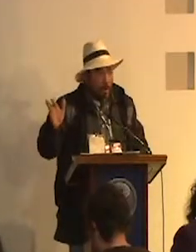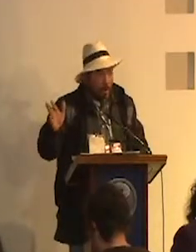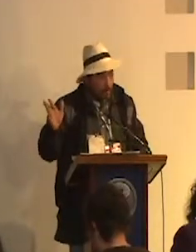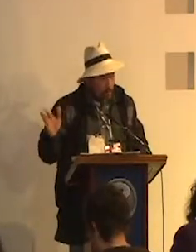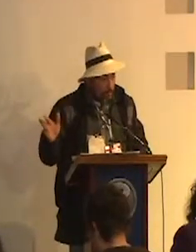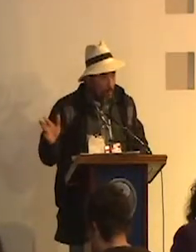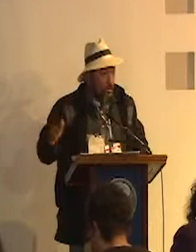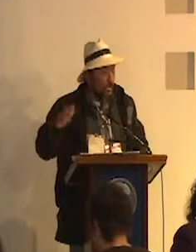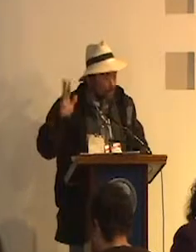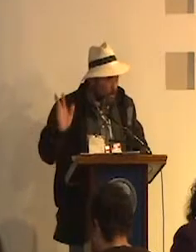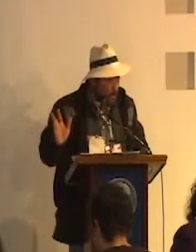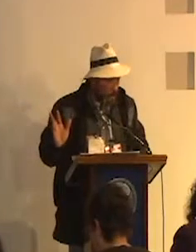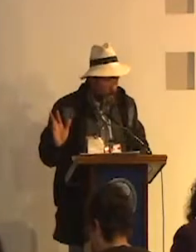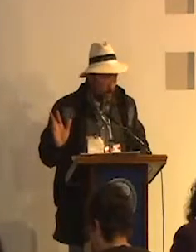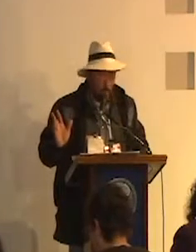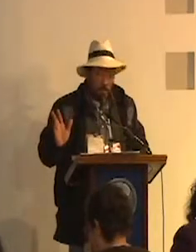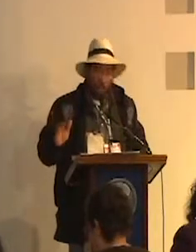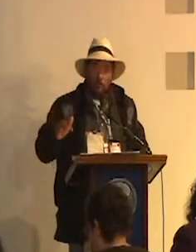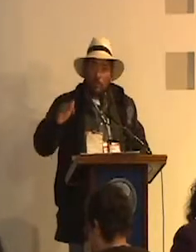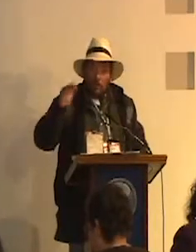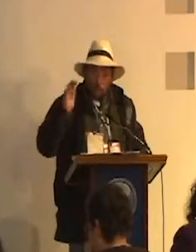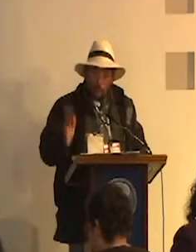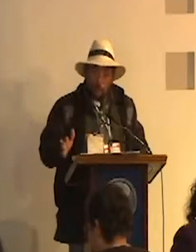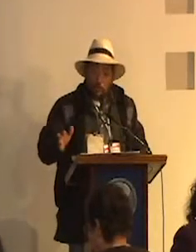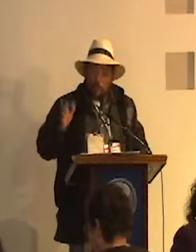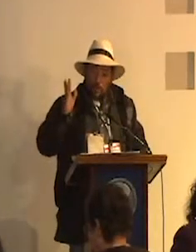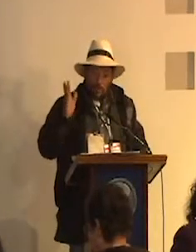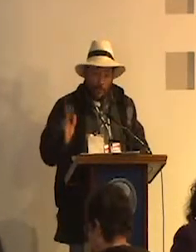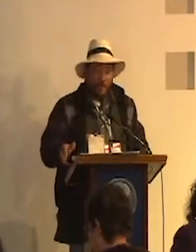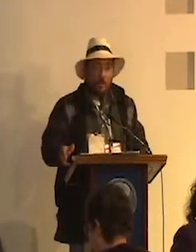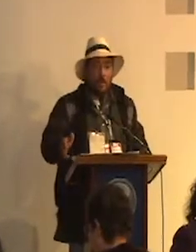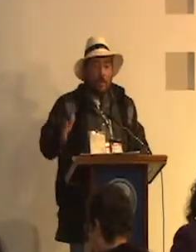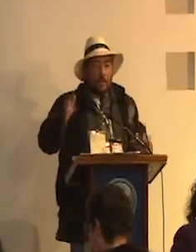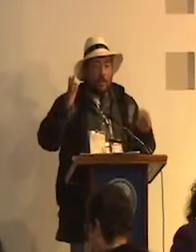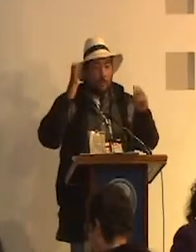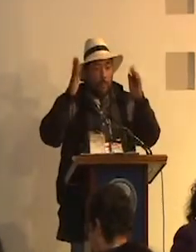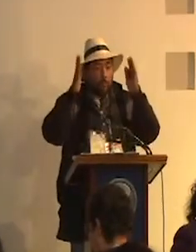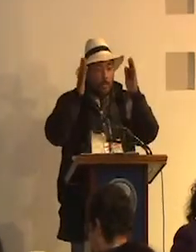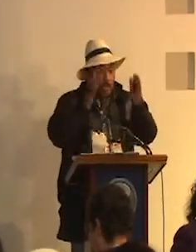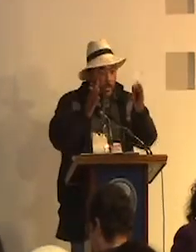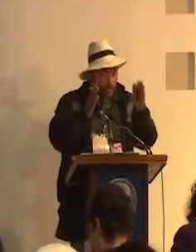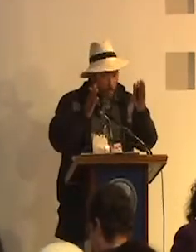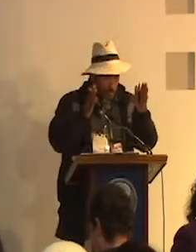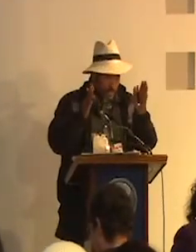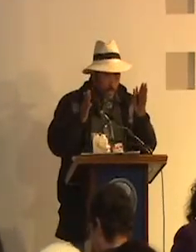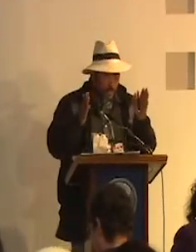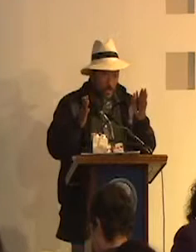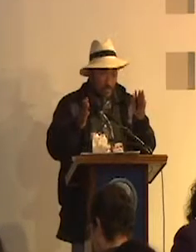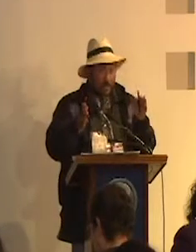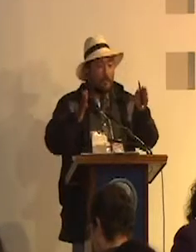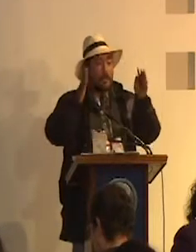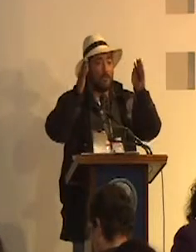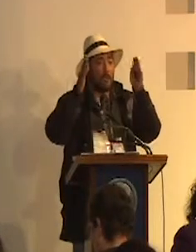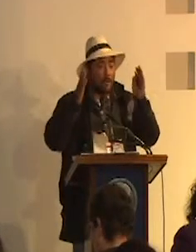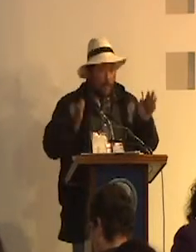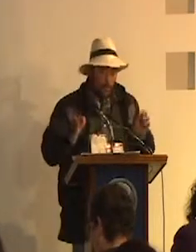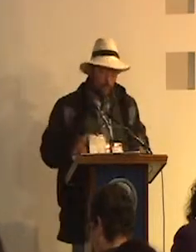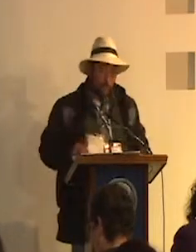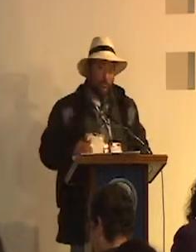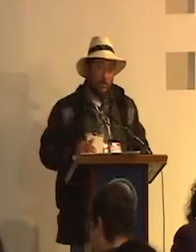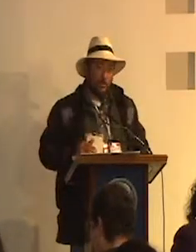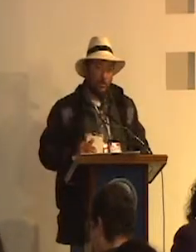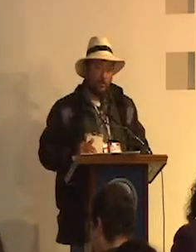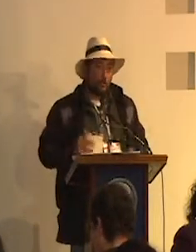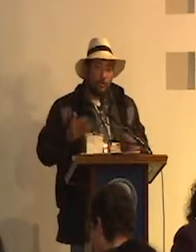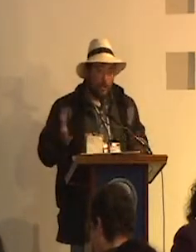usted sigue a un burro, el burro le va a dar pata. Entonces nosotros tenemos que aprender a que creerse líder,